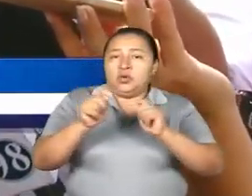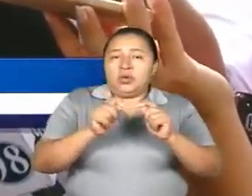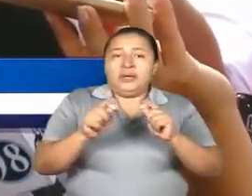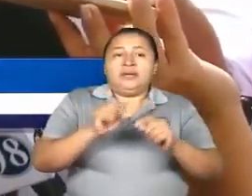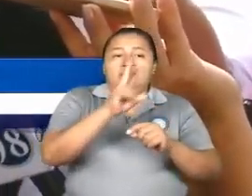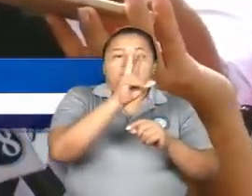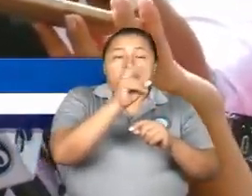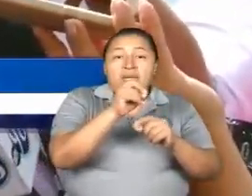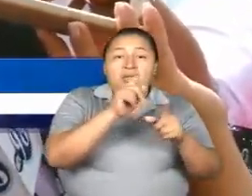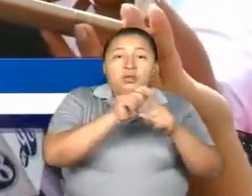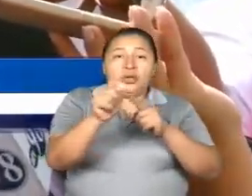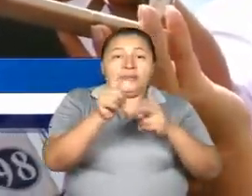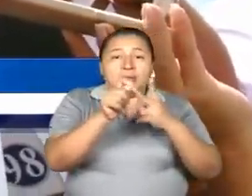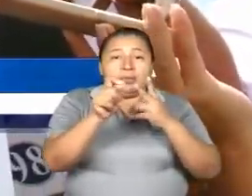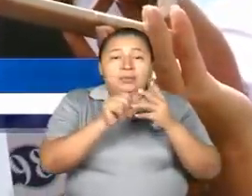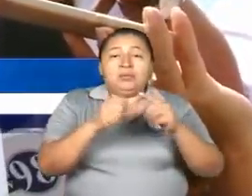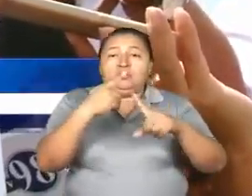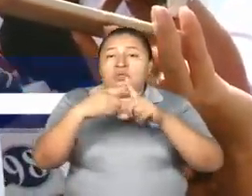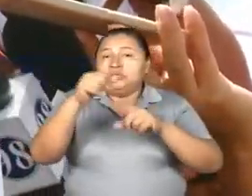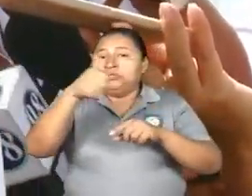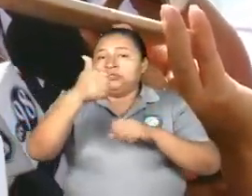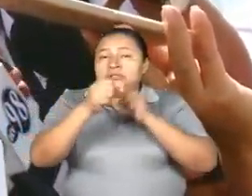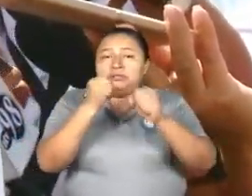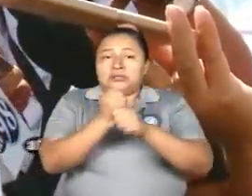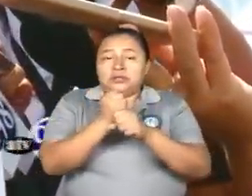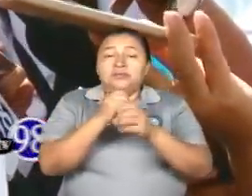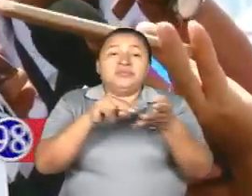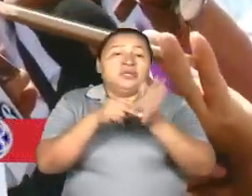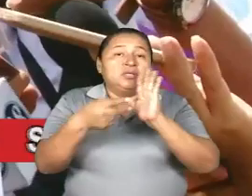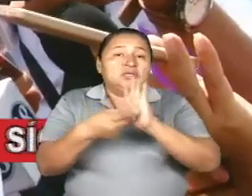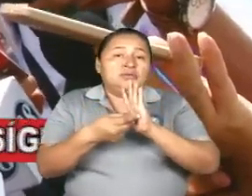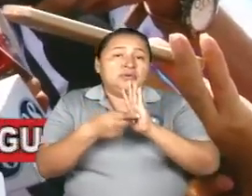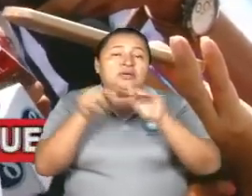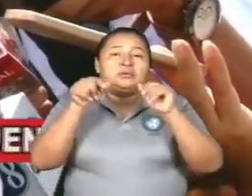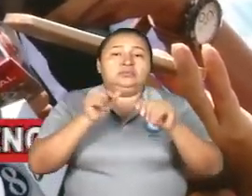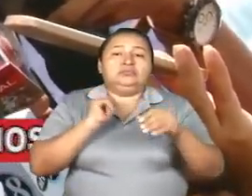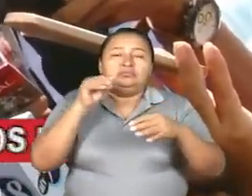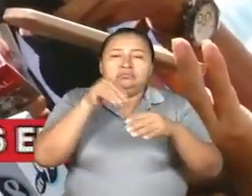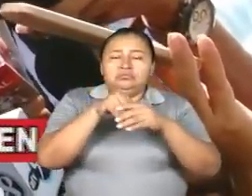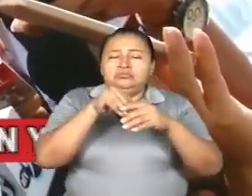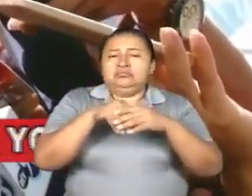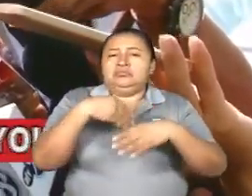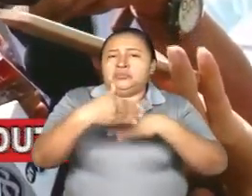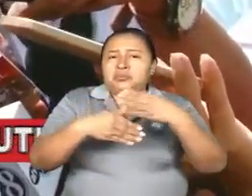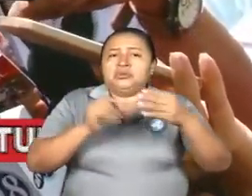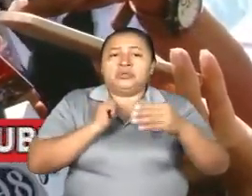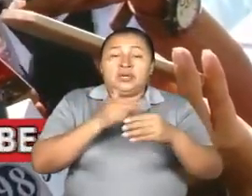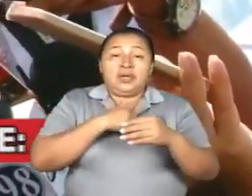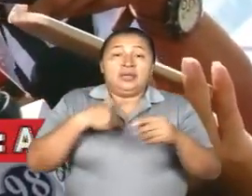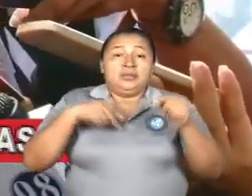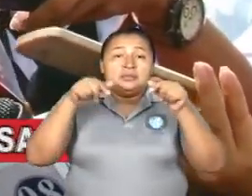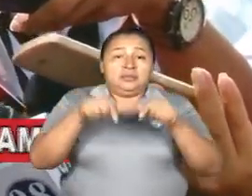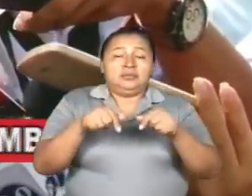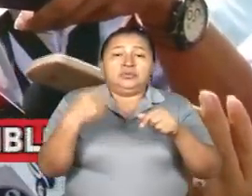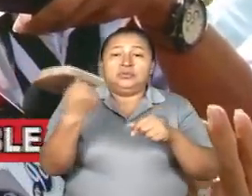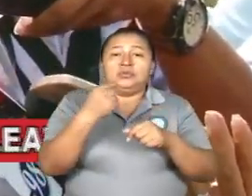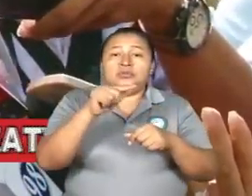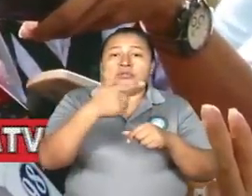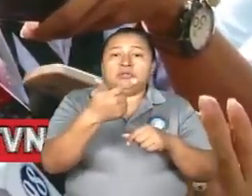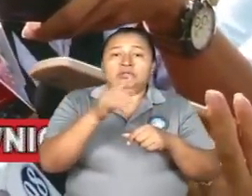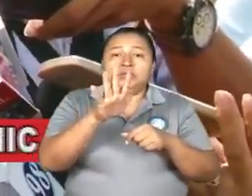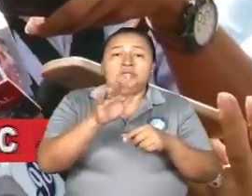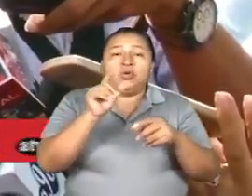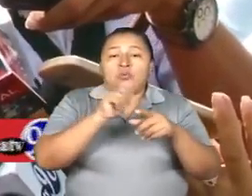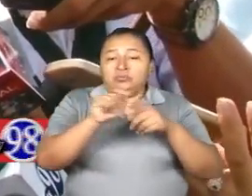6 años, con lo que ellos acumulan en ahorro prácticamente $1,500, porque lo que hacen son 75 cuotas